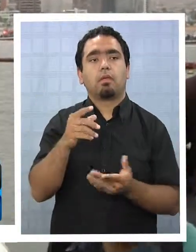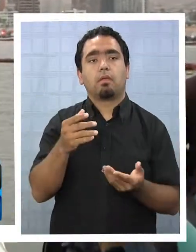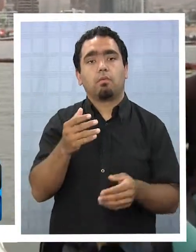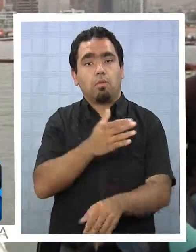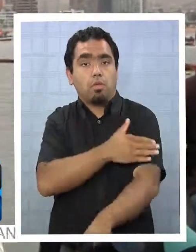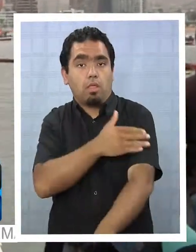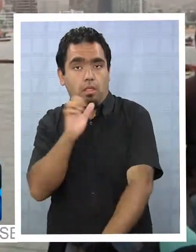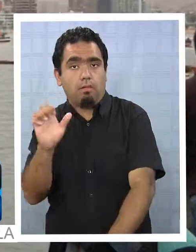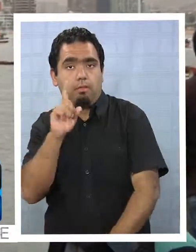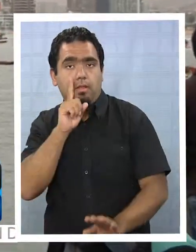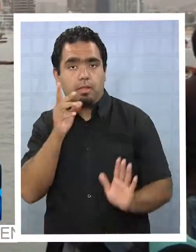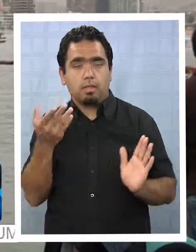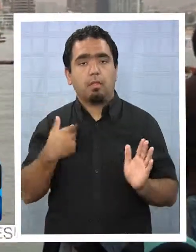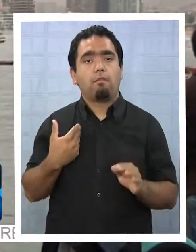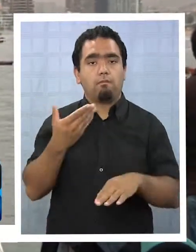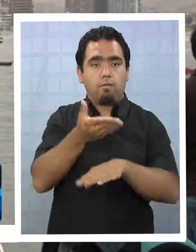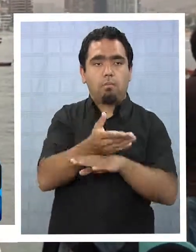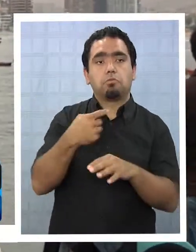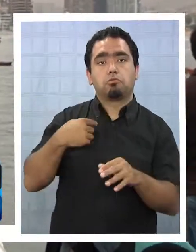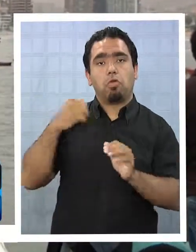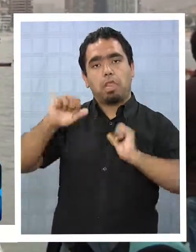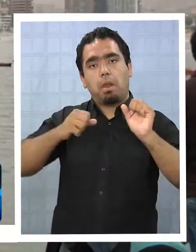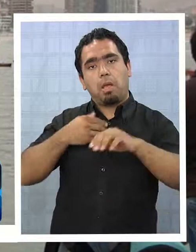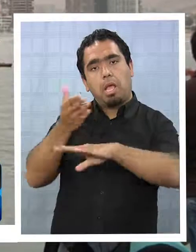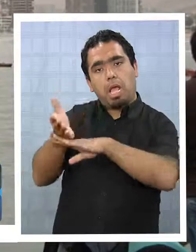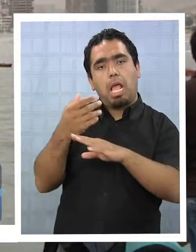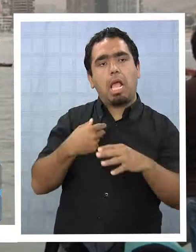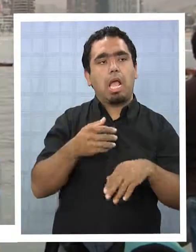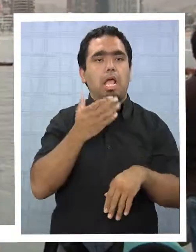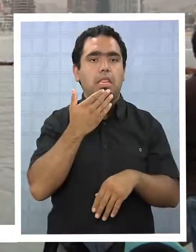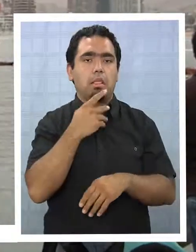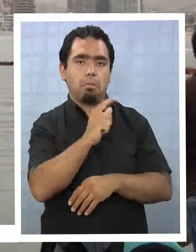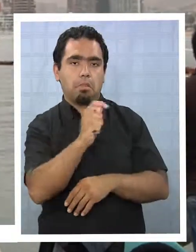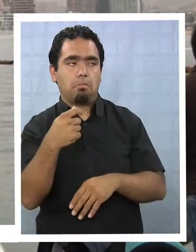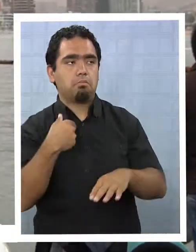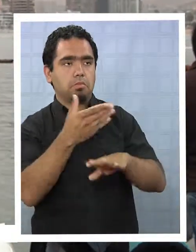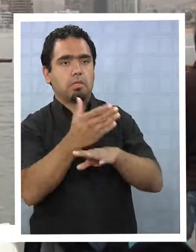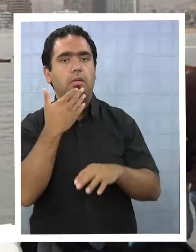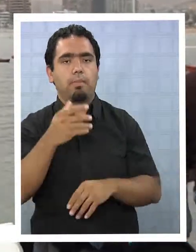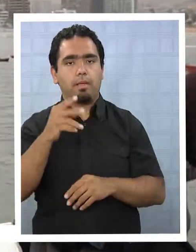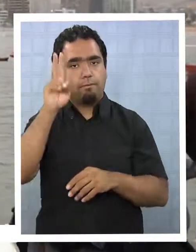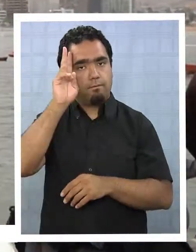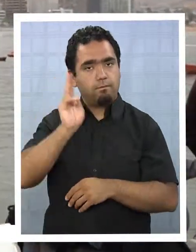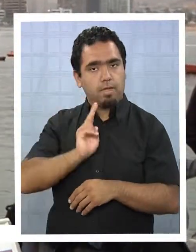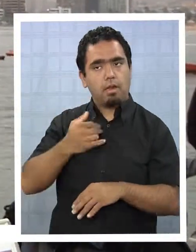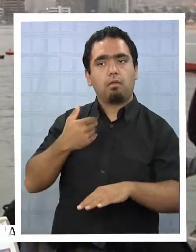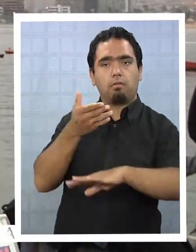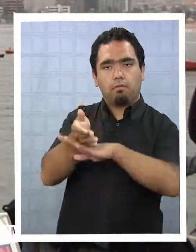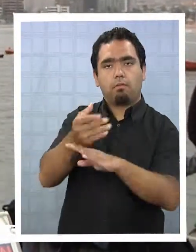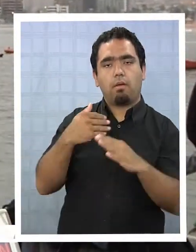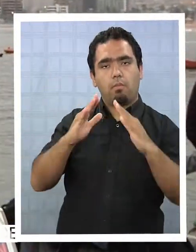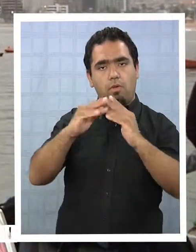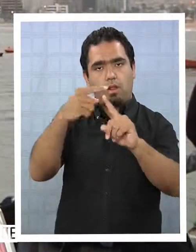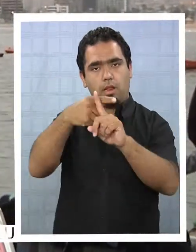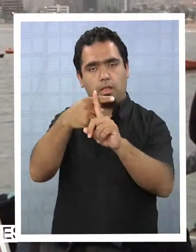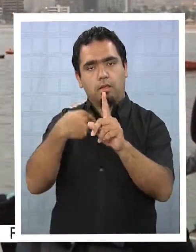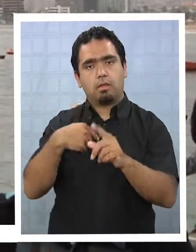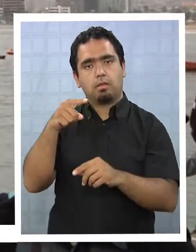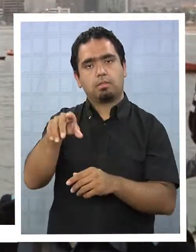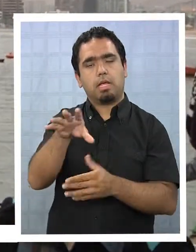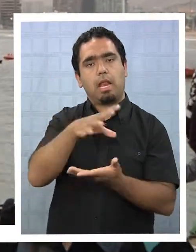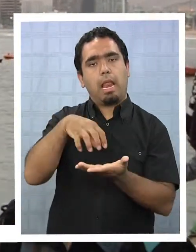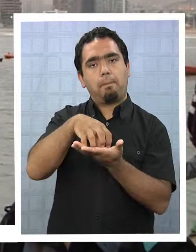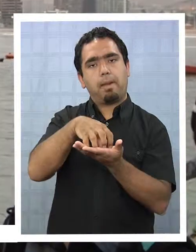fe, va a ir donde sea, nosotros vamos a la Tirana, vamos a estar acá, venimos acá, vamos a ir a la Virgen cuando llega ahí a la capilla, que está ahí en la Plaza